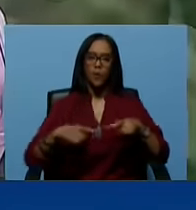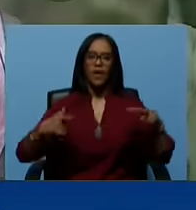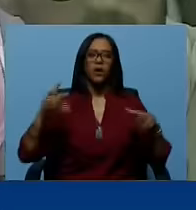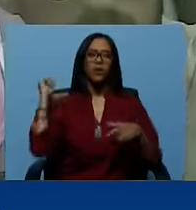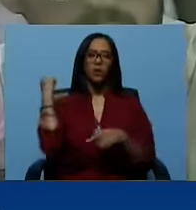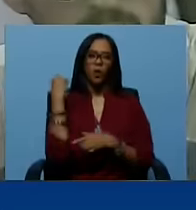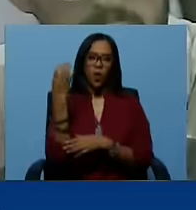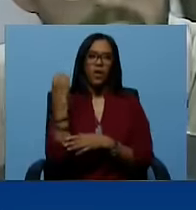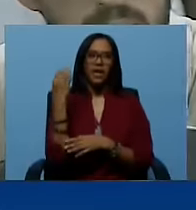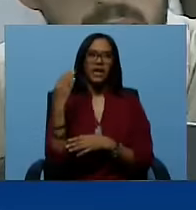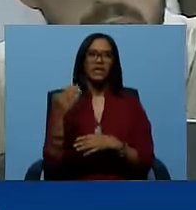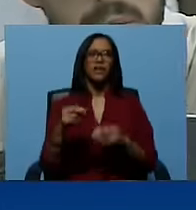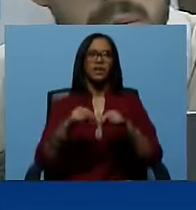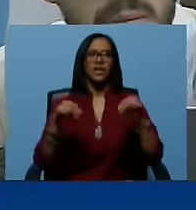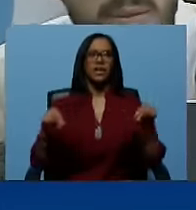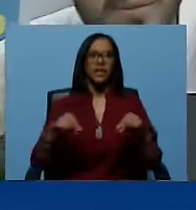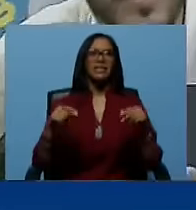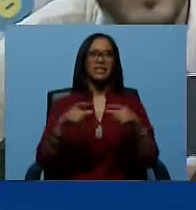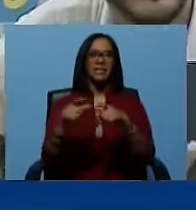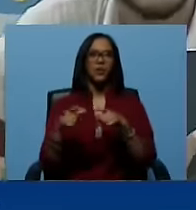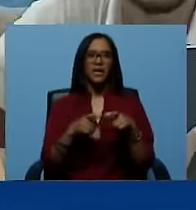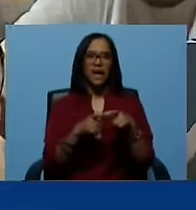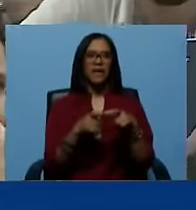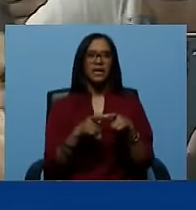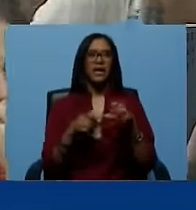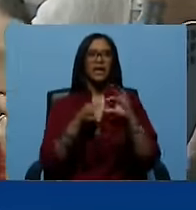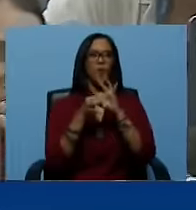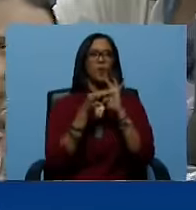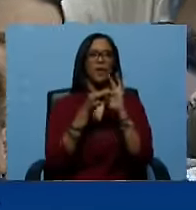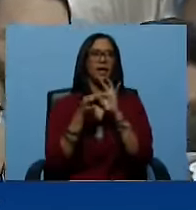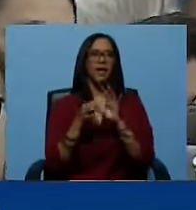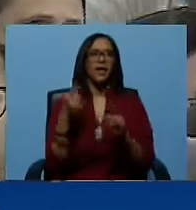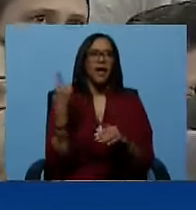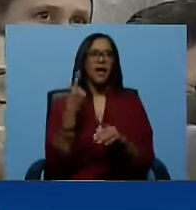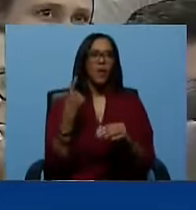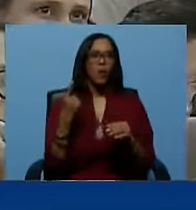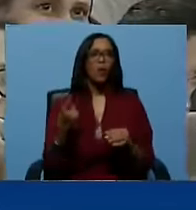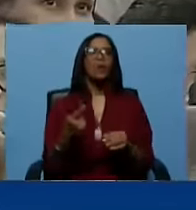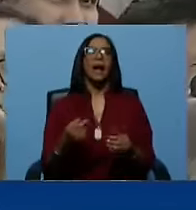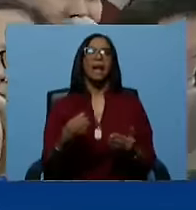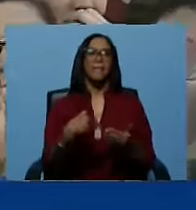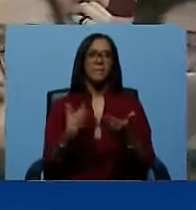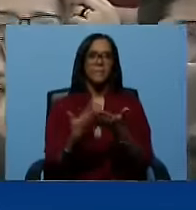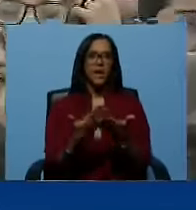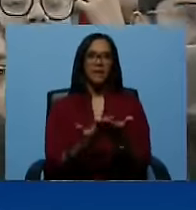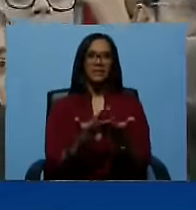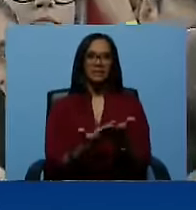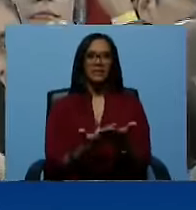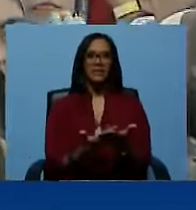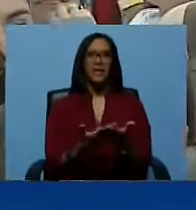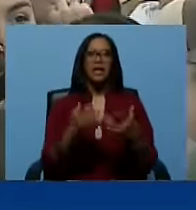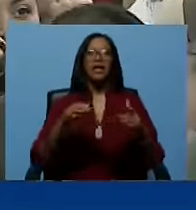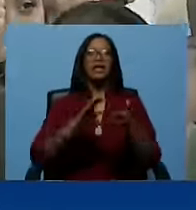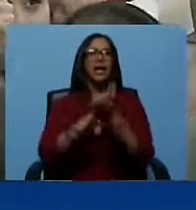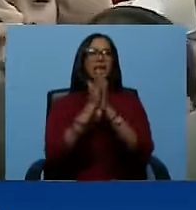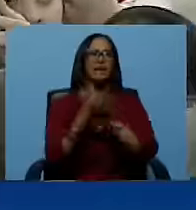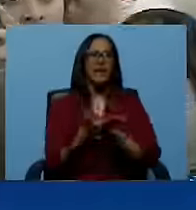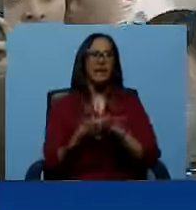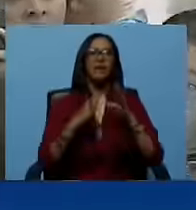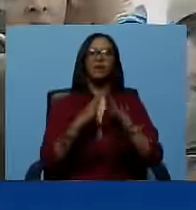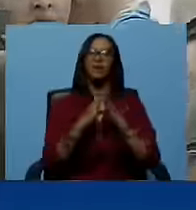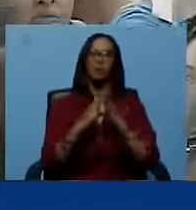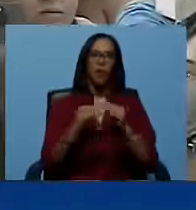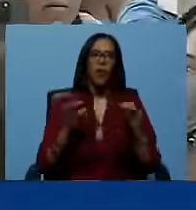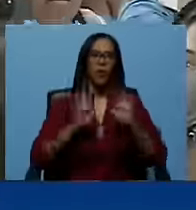agendas territoriales y sectoriales, que nos unifiquen en una gran plataforma que rompa cualquier forma de